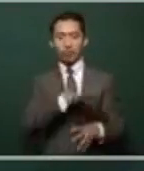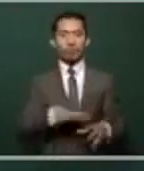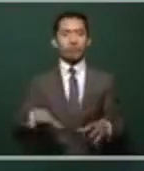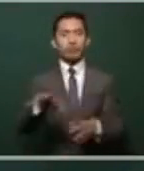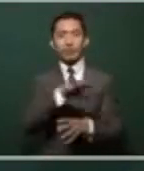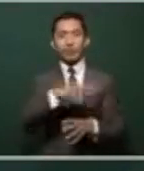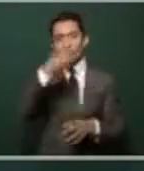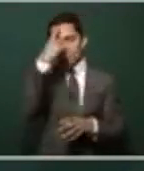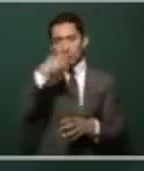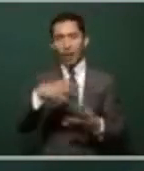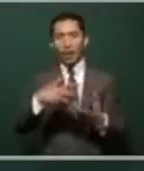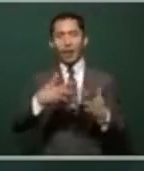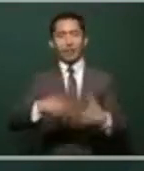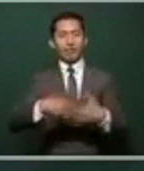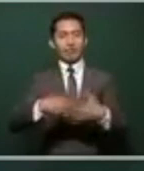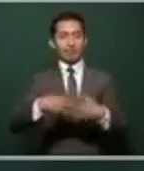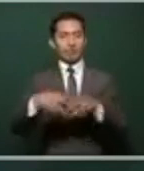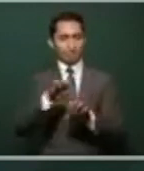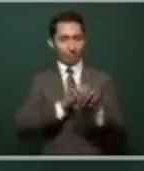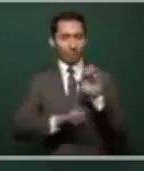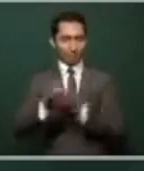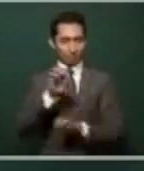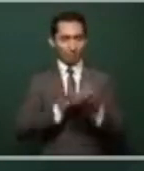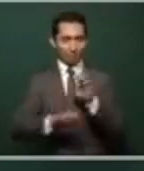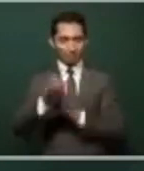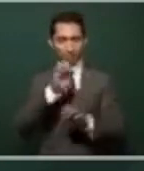para procesar